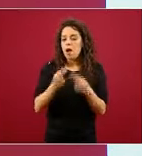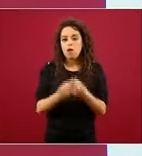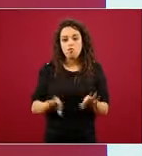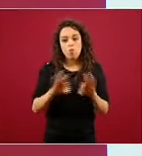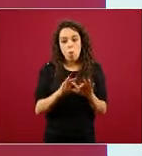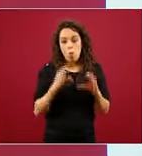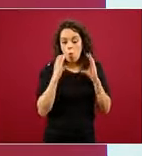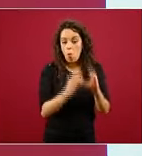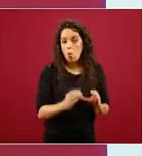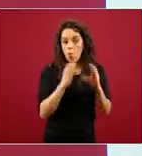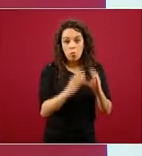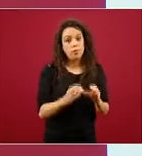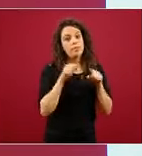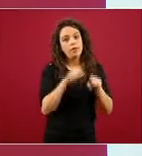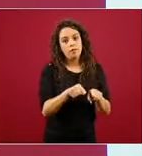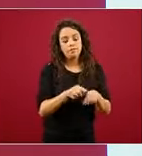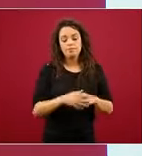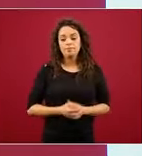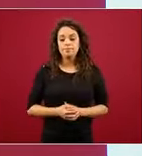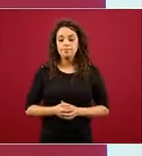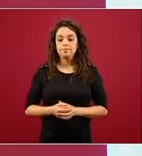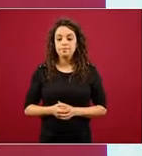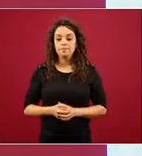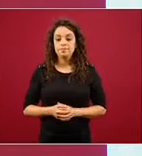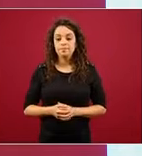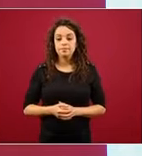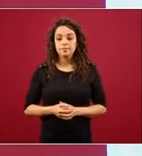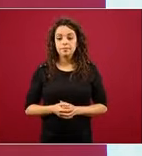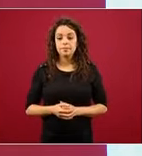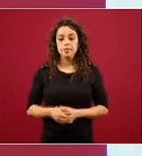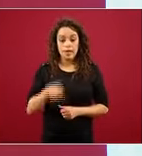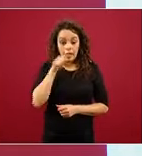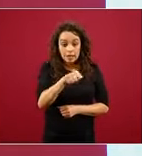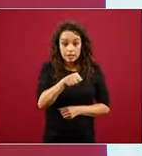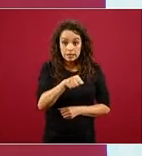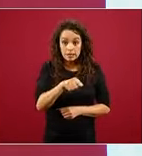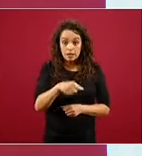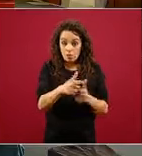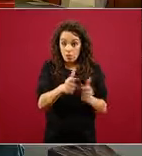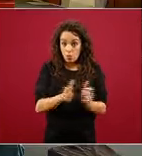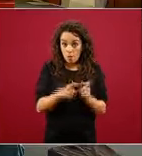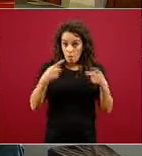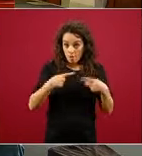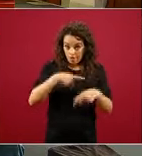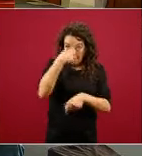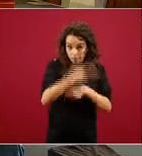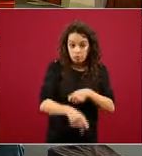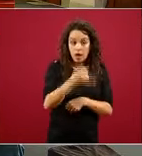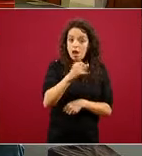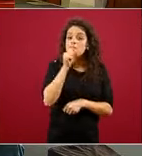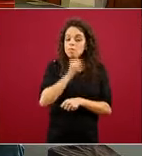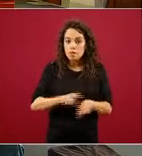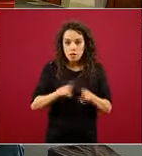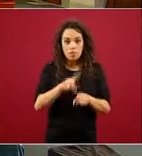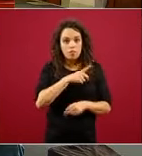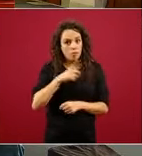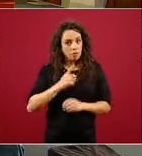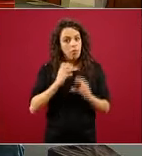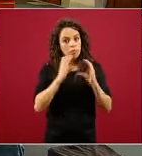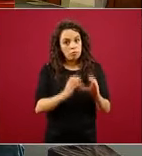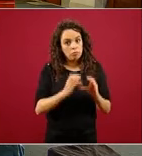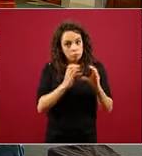importante. Y estas medidas también estas mismas personas las tienen que aplicar. Estos grupos de riesgo también deben de aplicar las medidas que ya